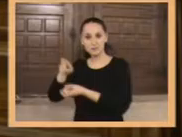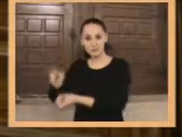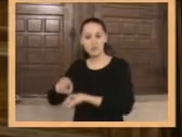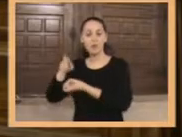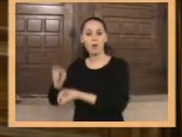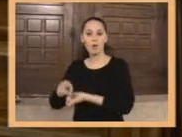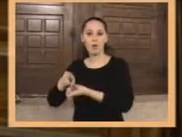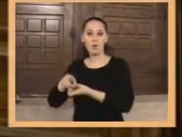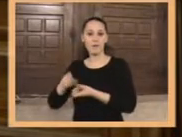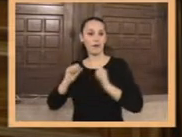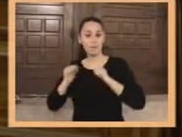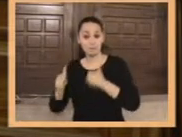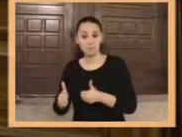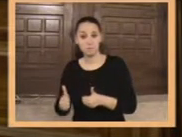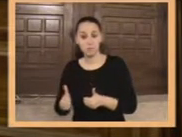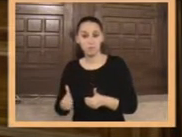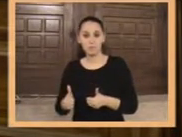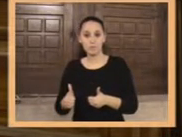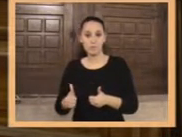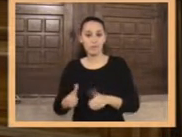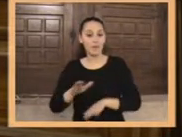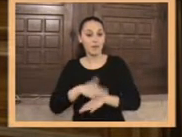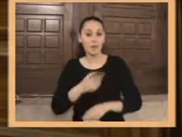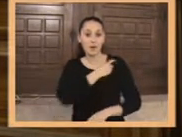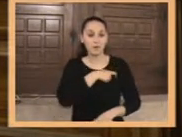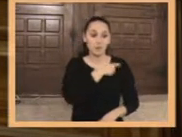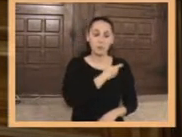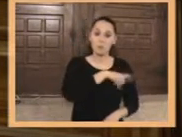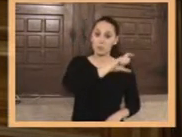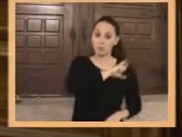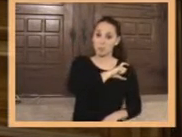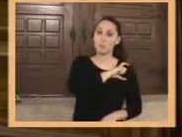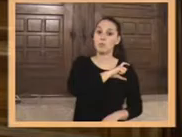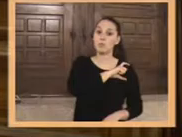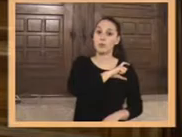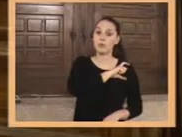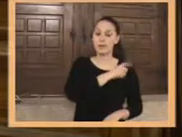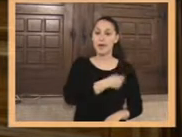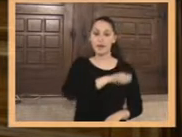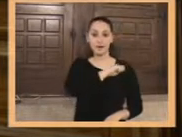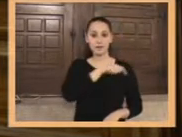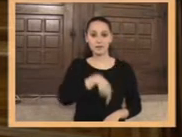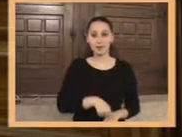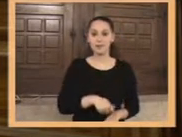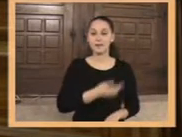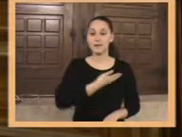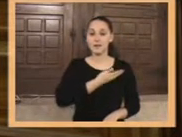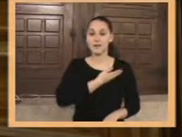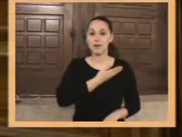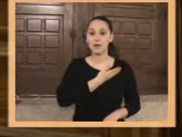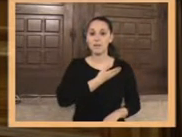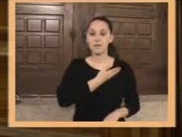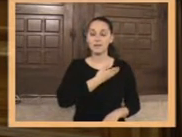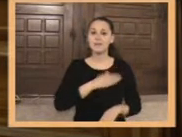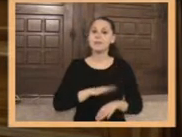acondicionar la parte más moderna de la antigua comisaría de la Policía Nacional, precisamente para dedicarlo a archivo municipal. Entonces,